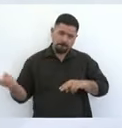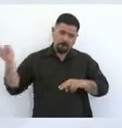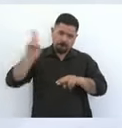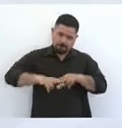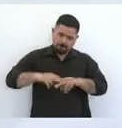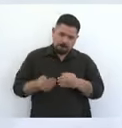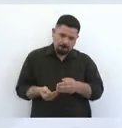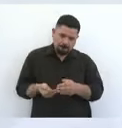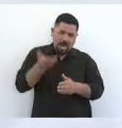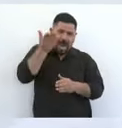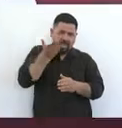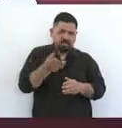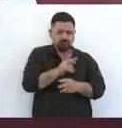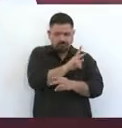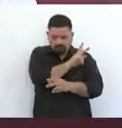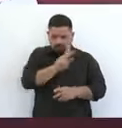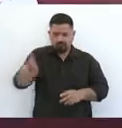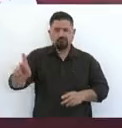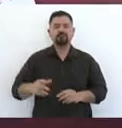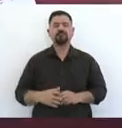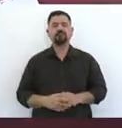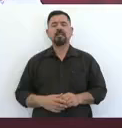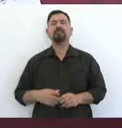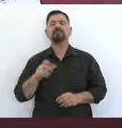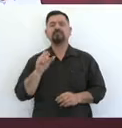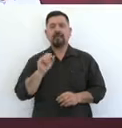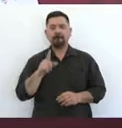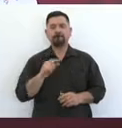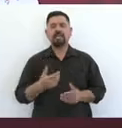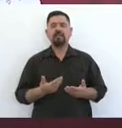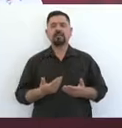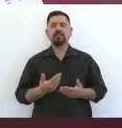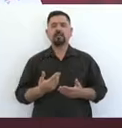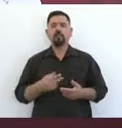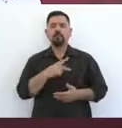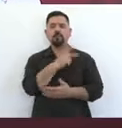También vamos a seguir con el programa de Jóvenes